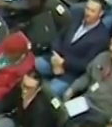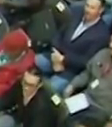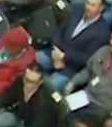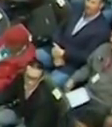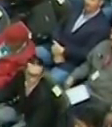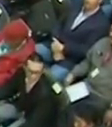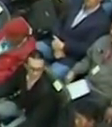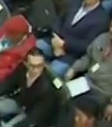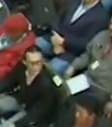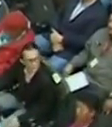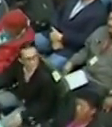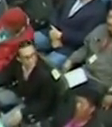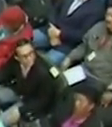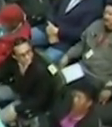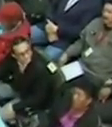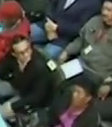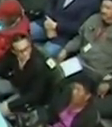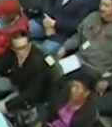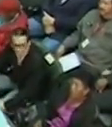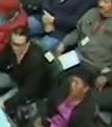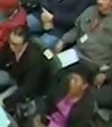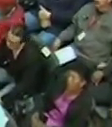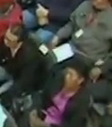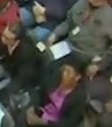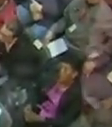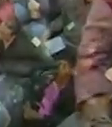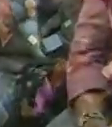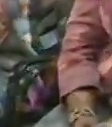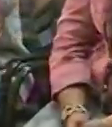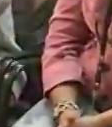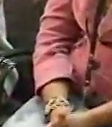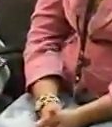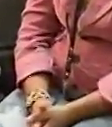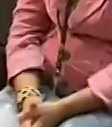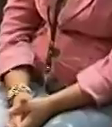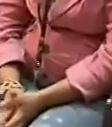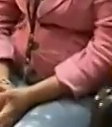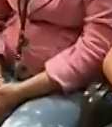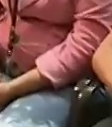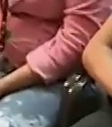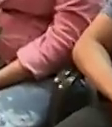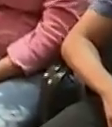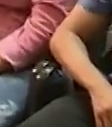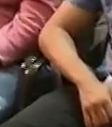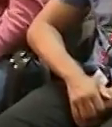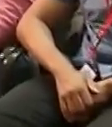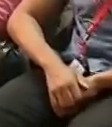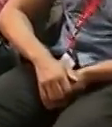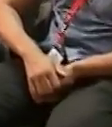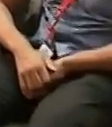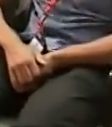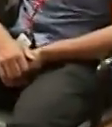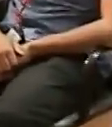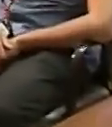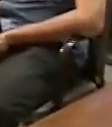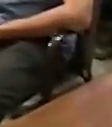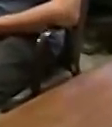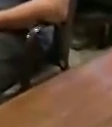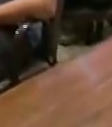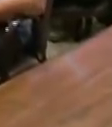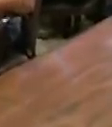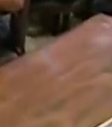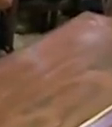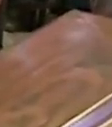ella, inspirados en Bolívar, pero sobre todo inspirados